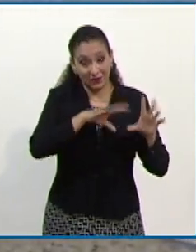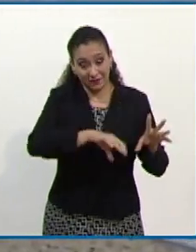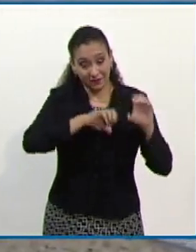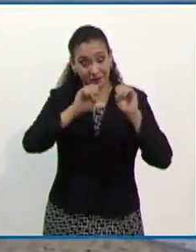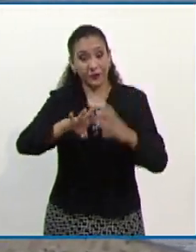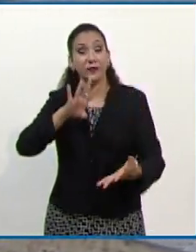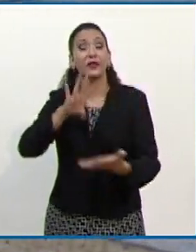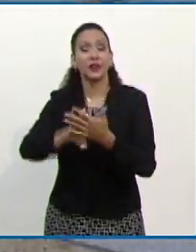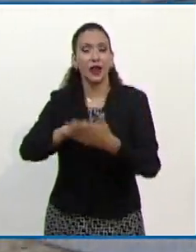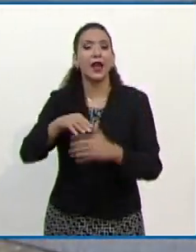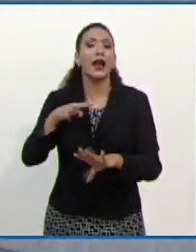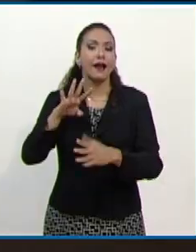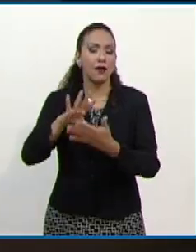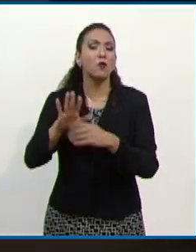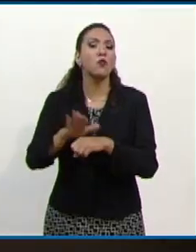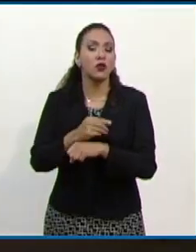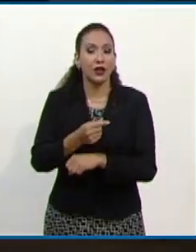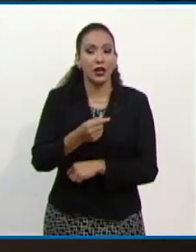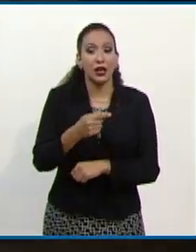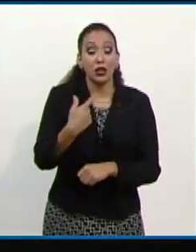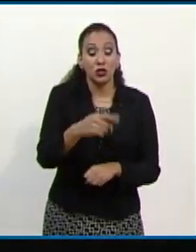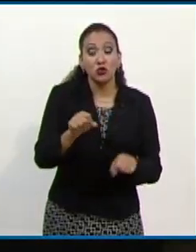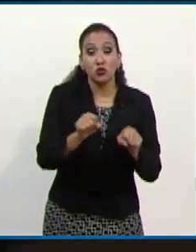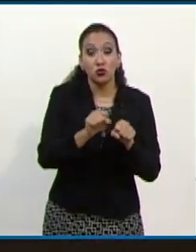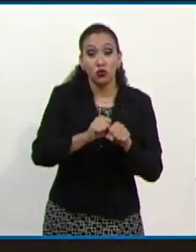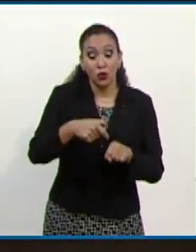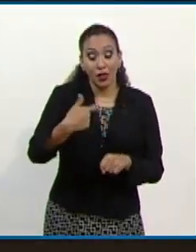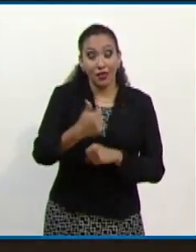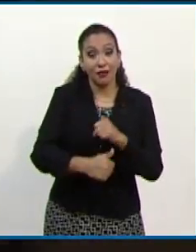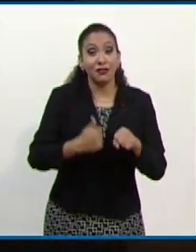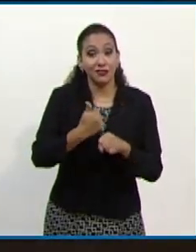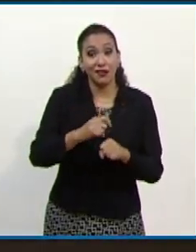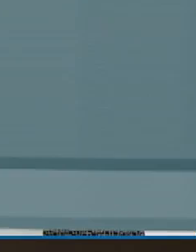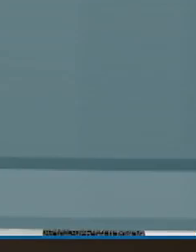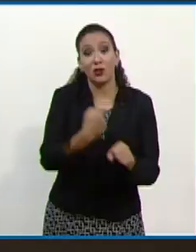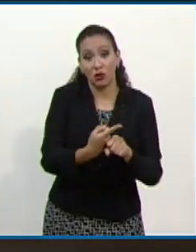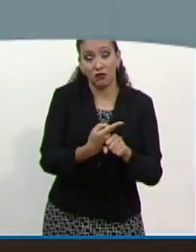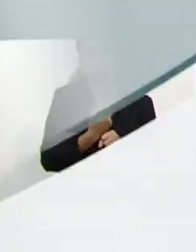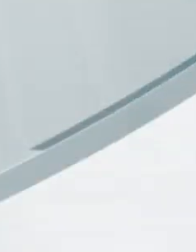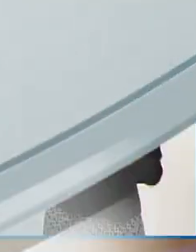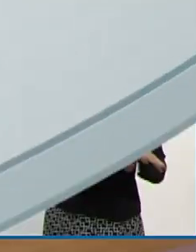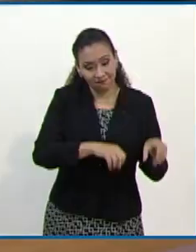prisión por abusar sexualmente de su sobrino de 12 años.